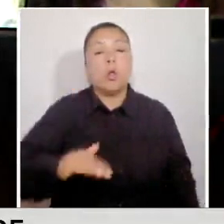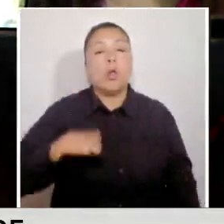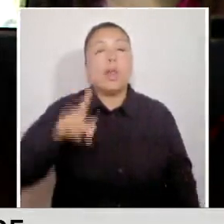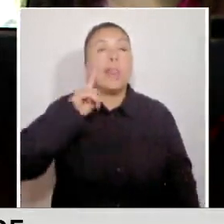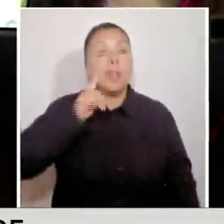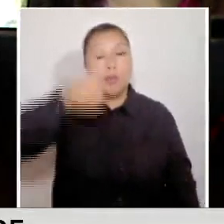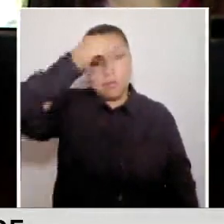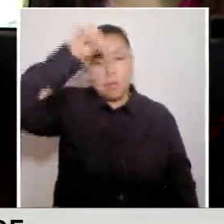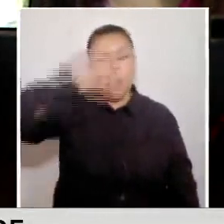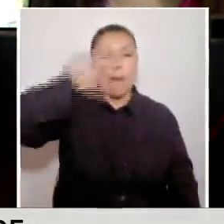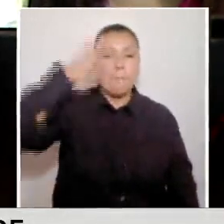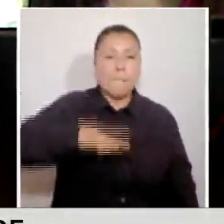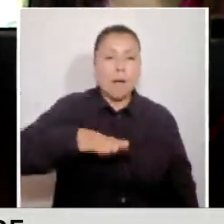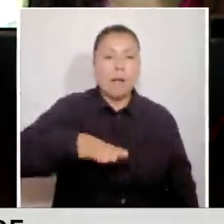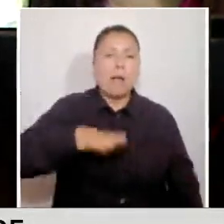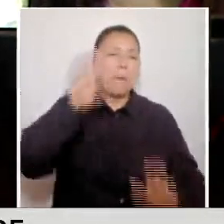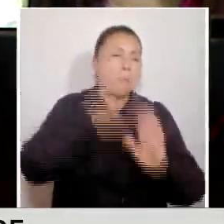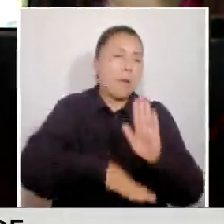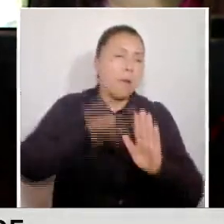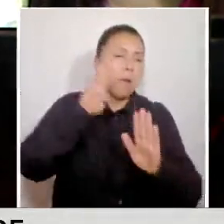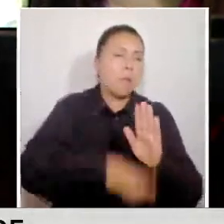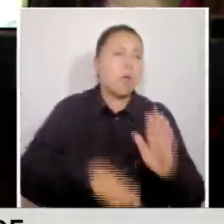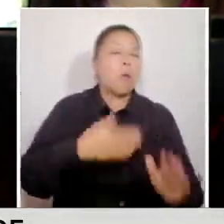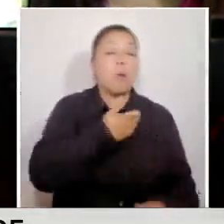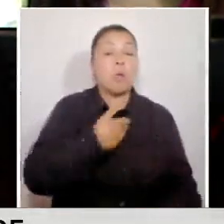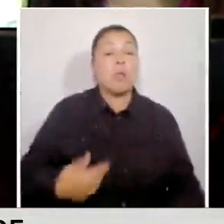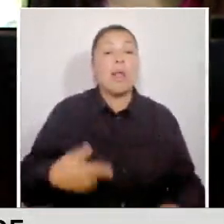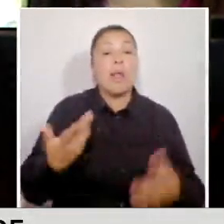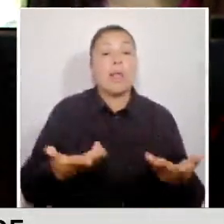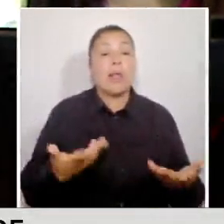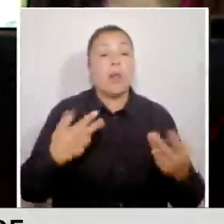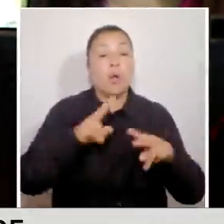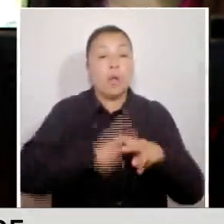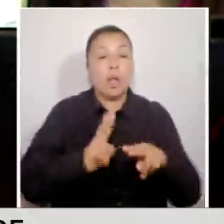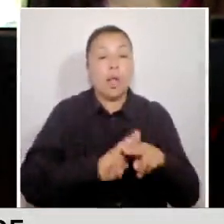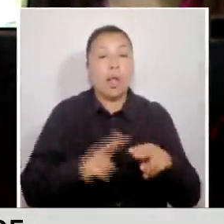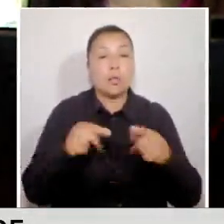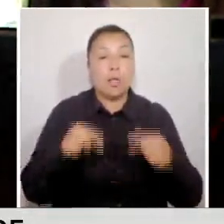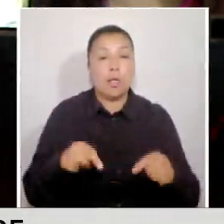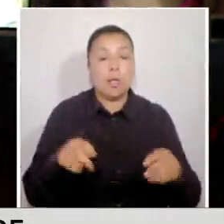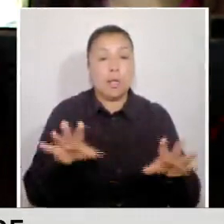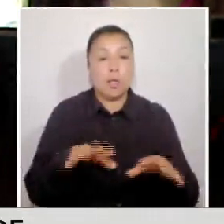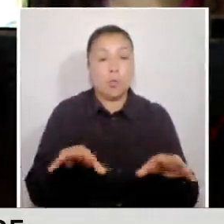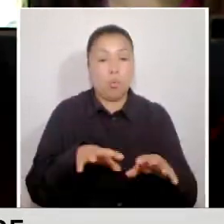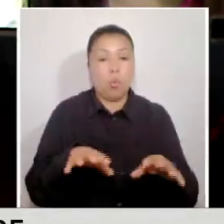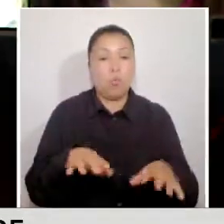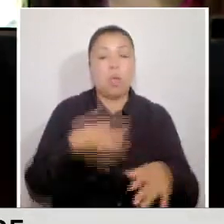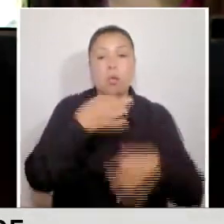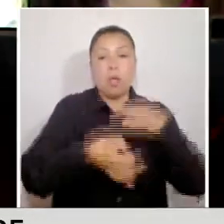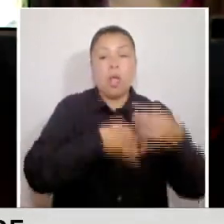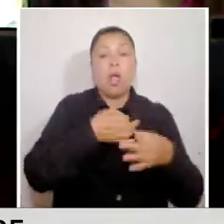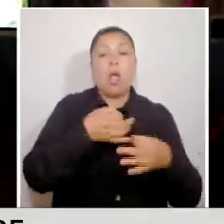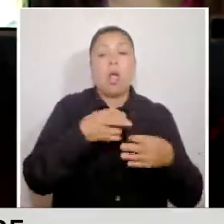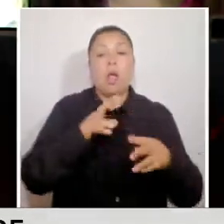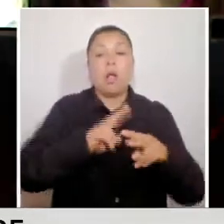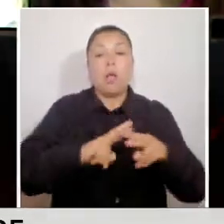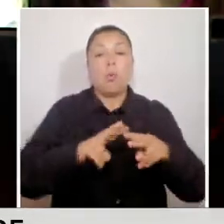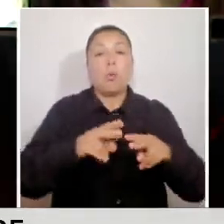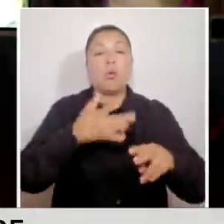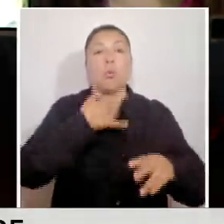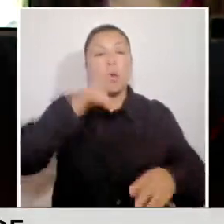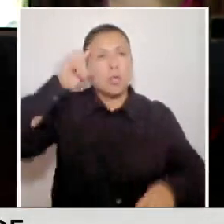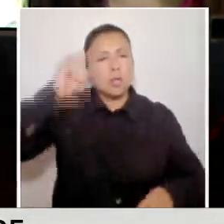tan baja presidente que lo que hace en la práctica es que se utilicen o que estos comentan delitos directamente porque saben que no van a